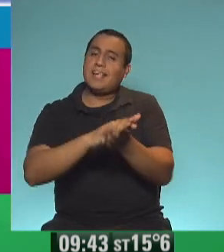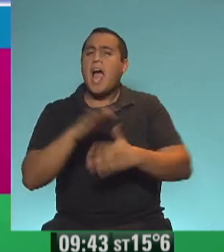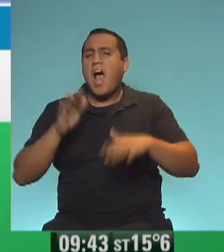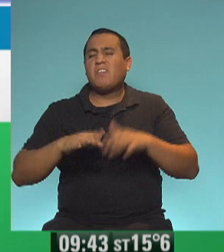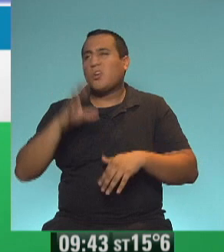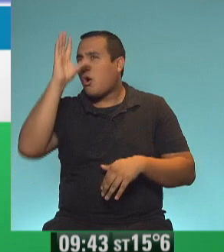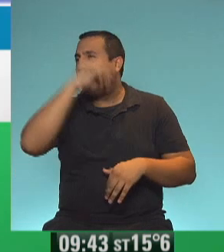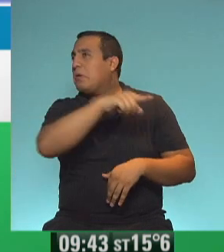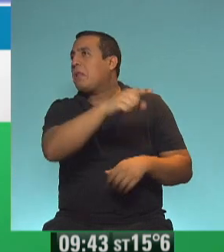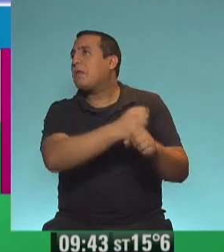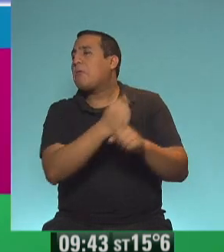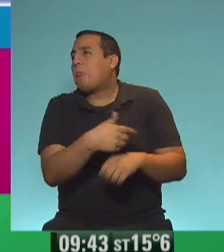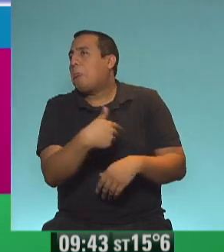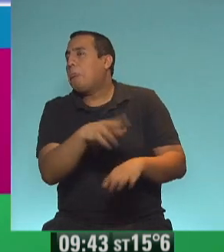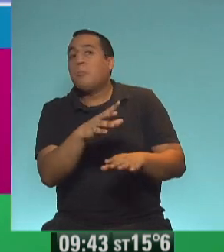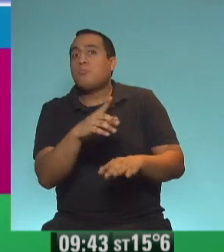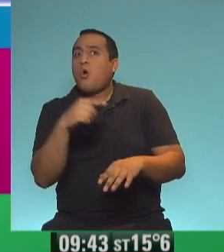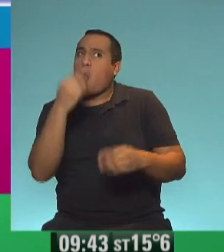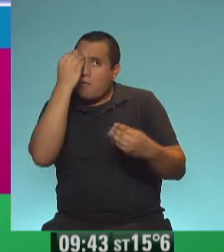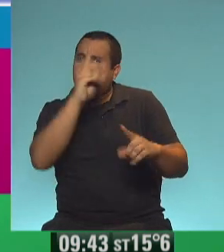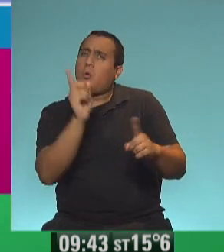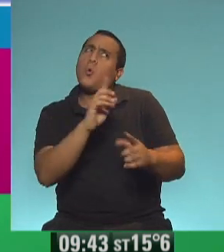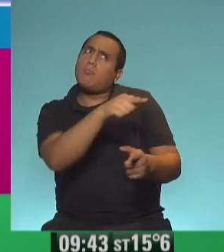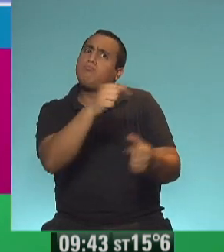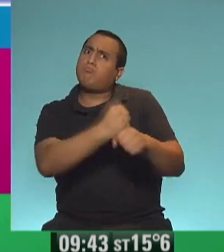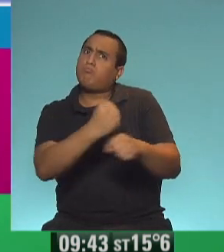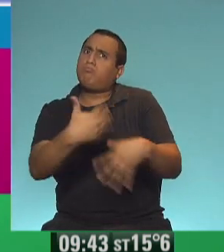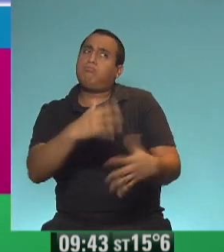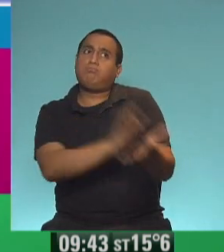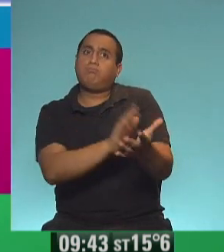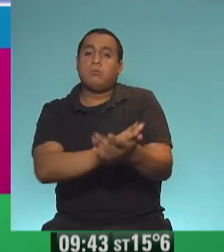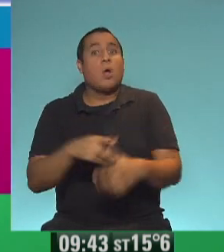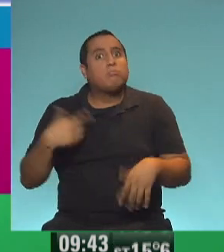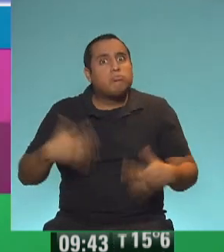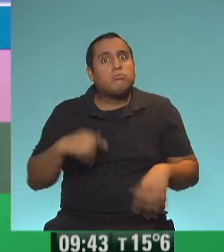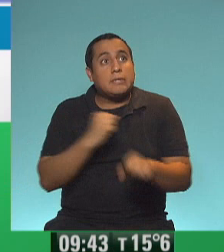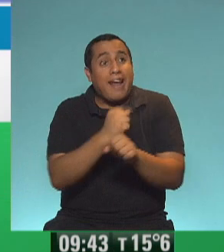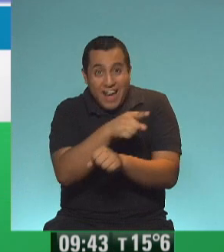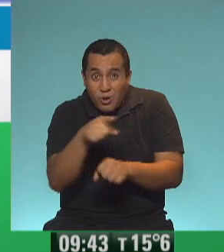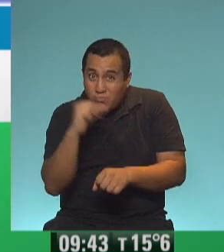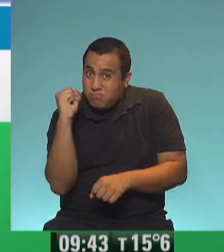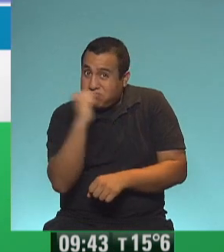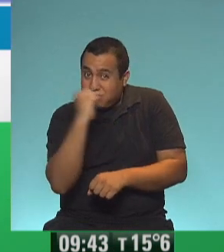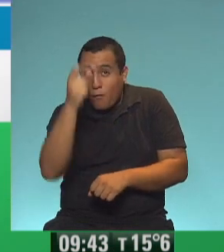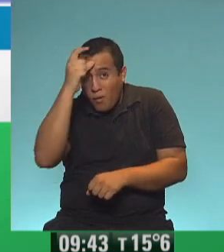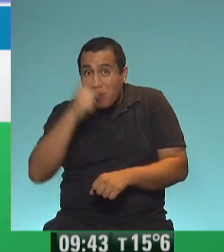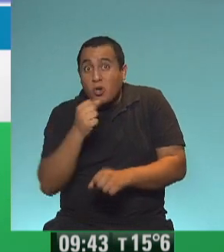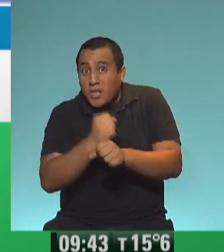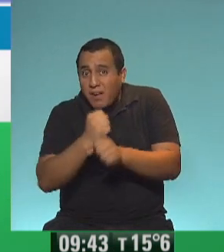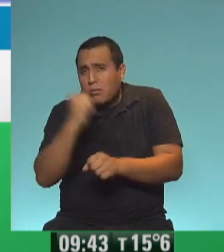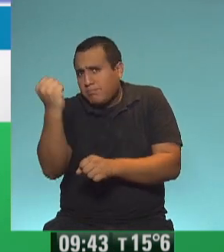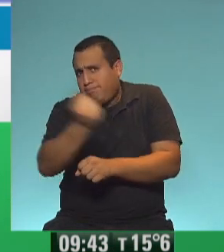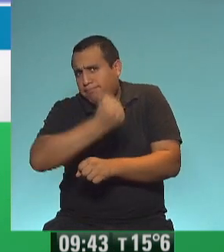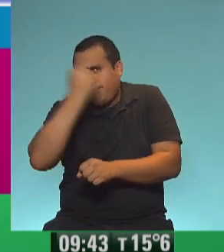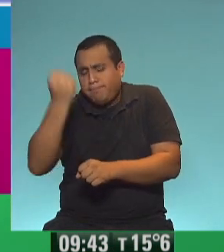olvidan. No se los olviden. Claro, porque son también trabajadores esenciales. Claro. Los bomberos. Muy bien.